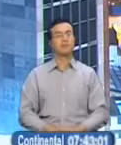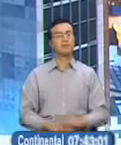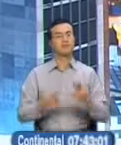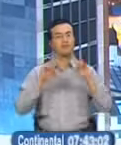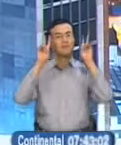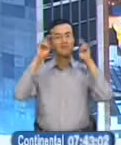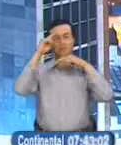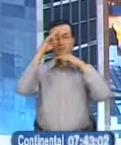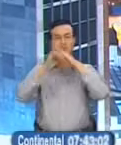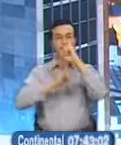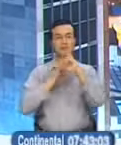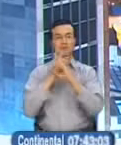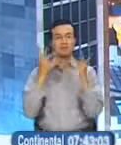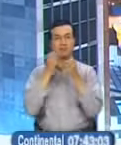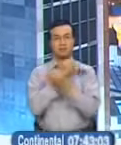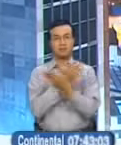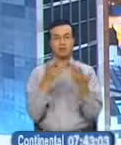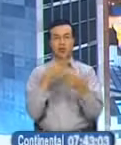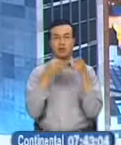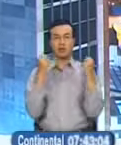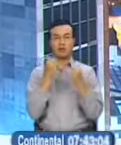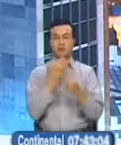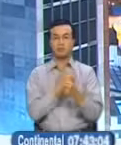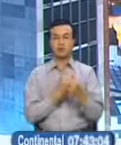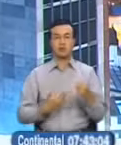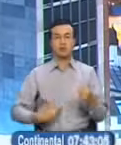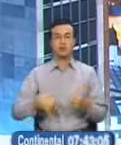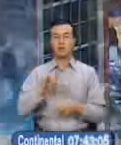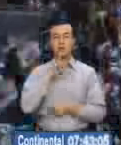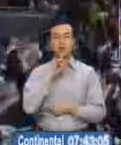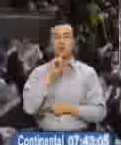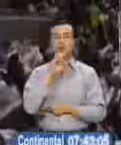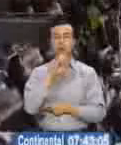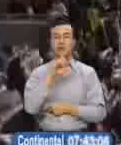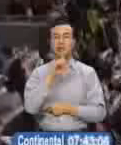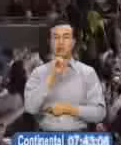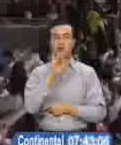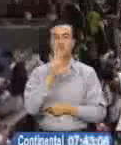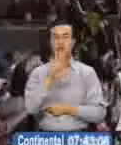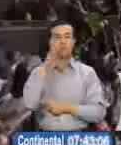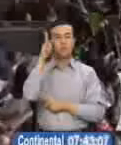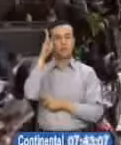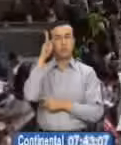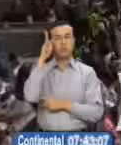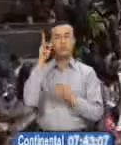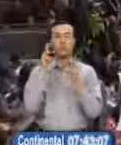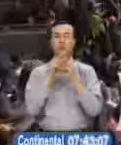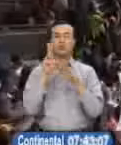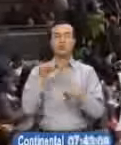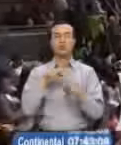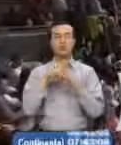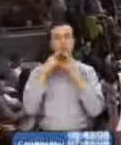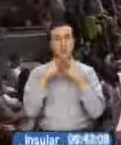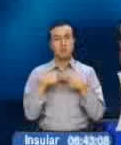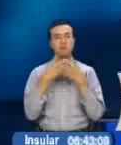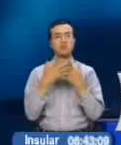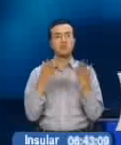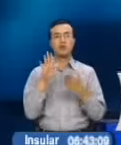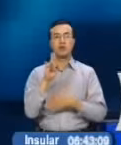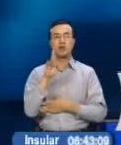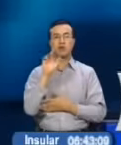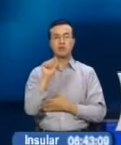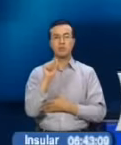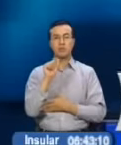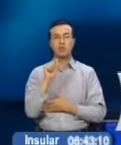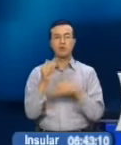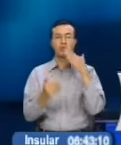Revisamos noticias internacionales. Le contamos que el expresidente de Estados Unidos, Bill Clinton, presentó su discurso en la Convención Nacional, donde se refirió a su esposa Hillary